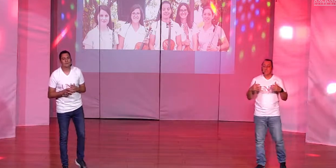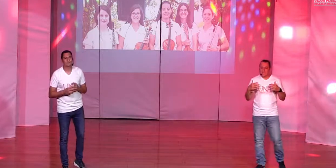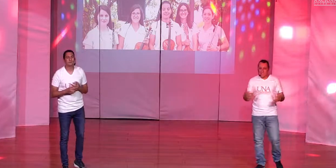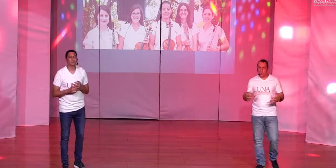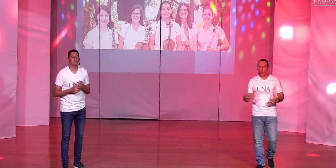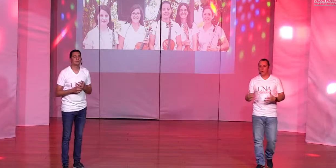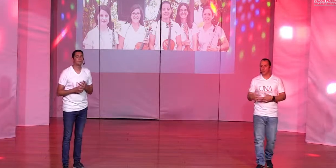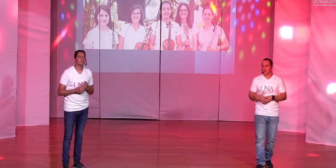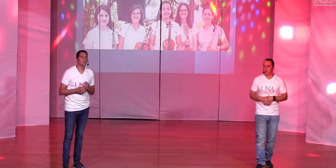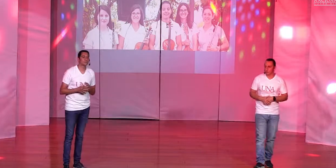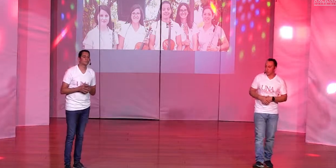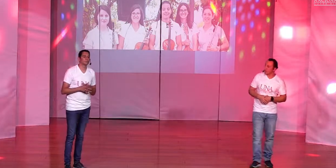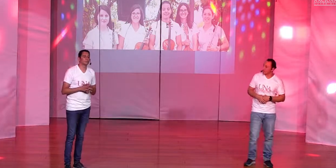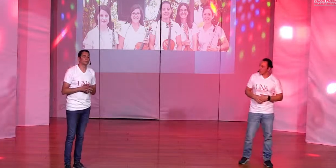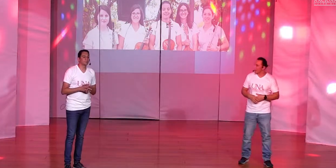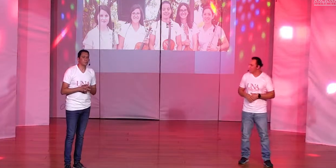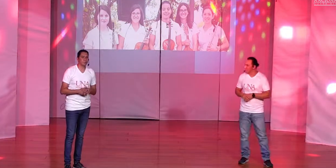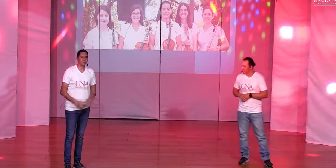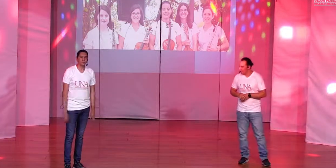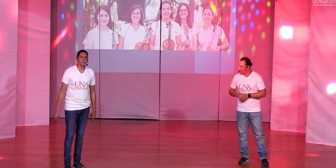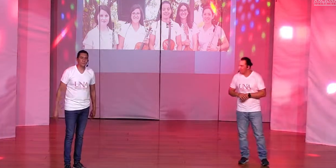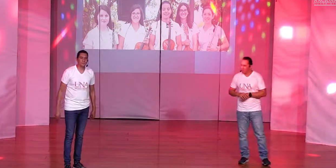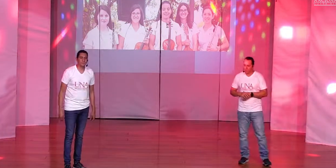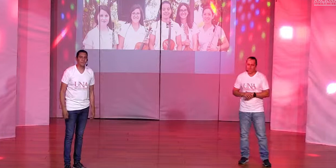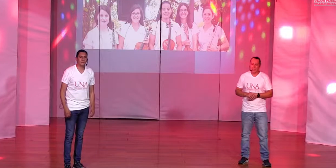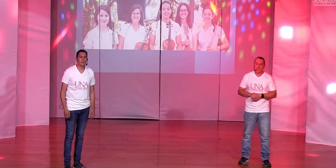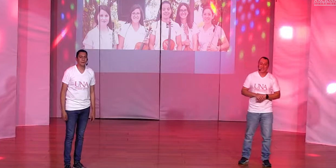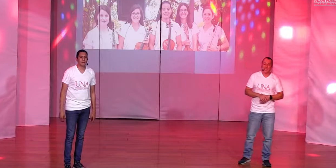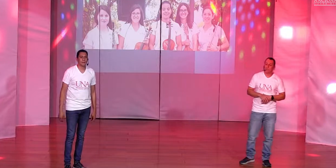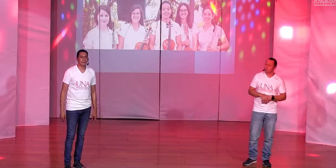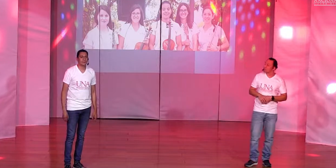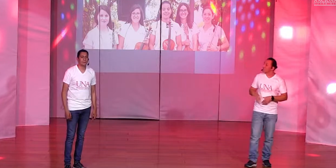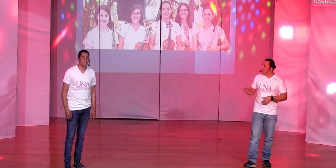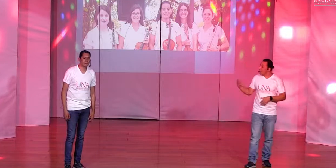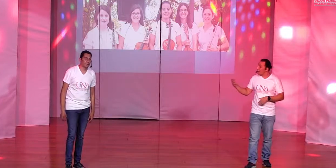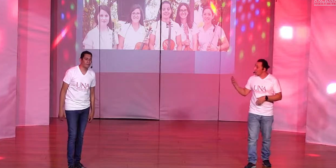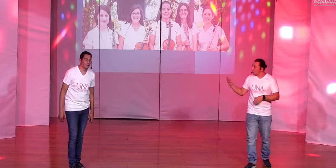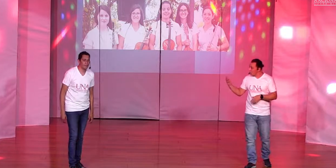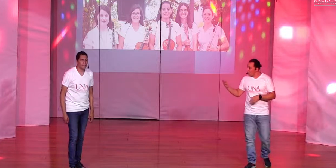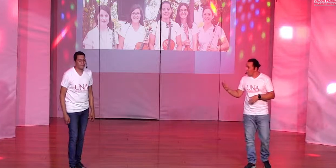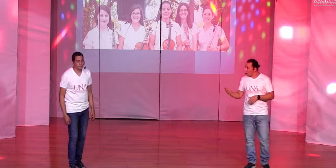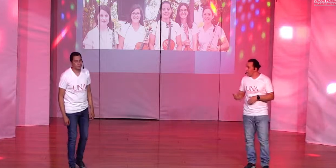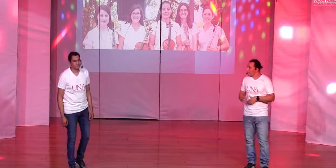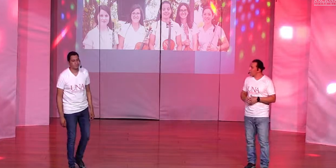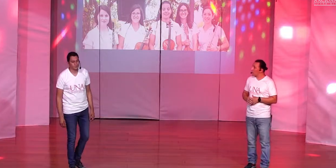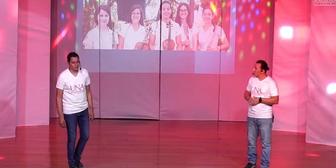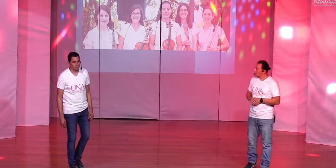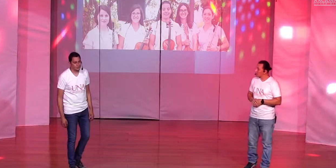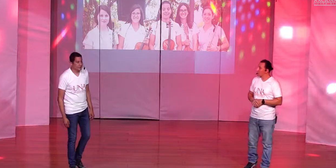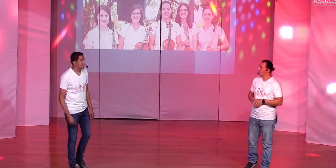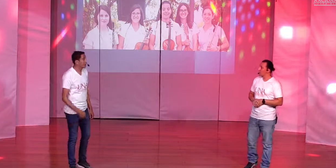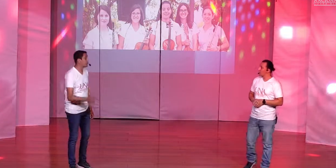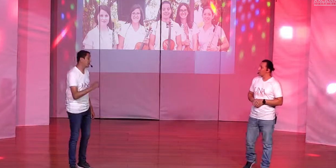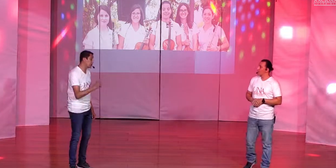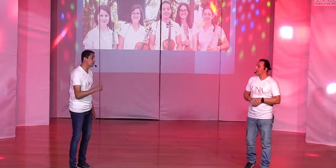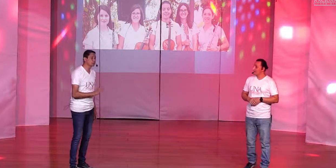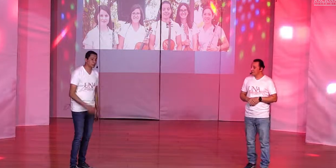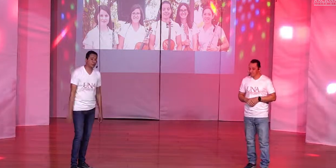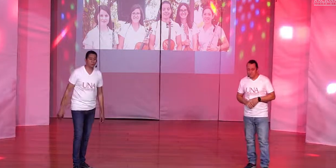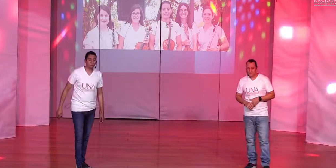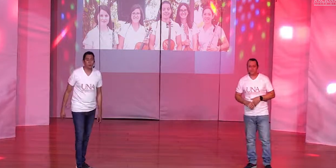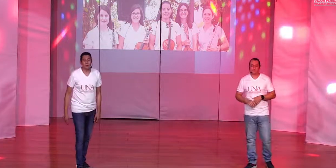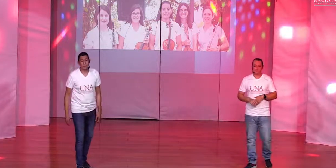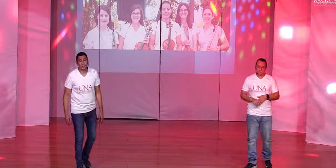sienta seguro aquí en los campus, en cualquier campus que esté. ¿Ok? Y tenemos un sistema de monitoreo, amigo, 24/7. Que cuenta